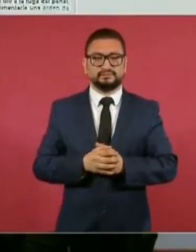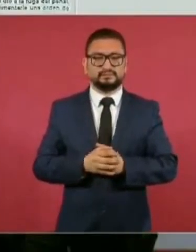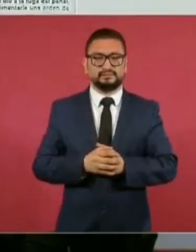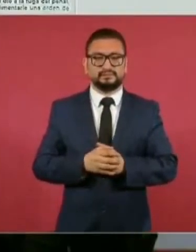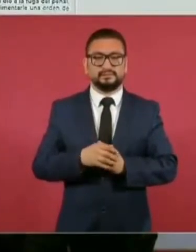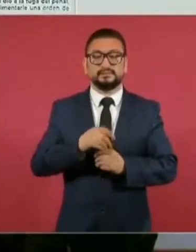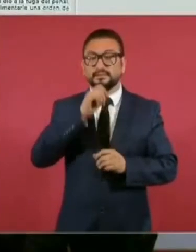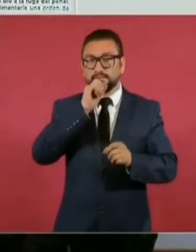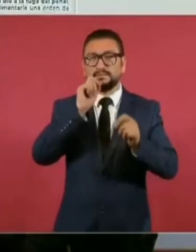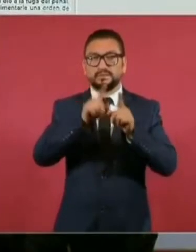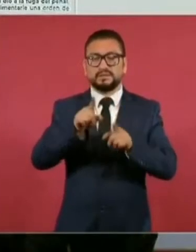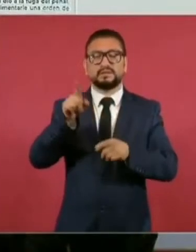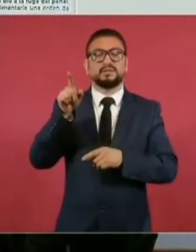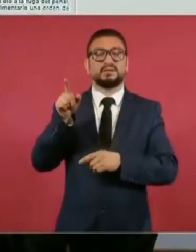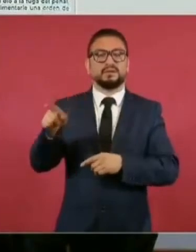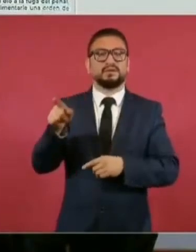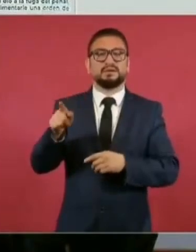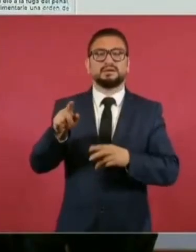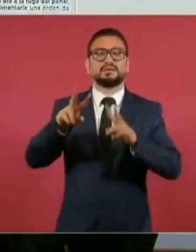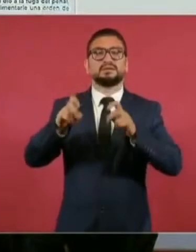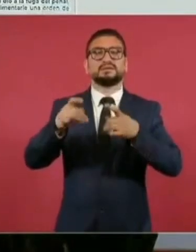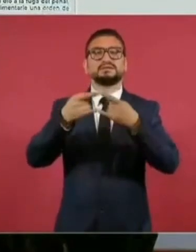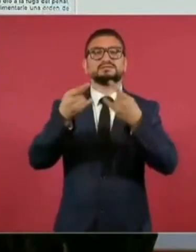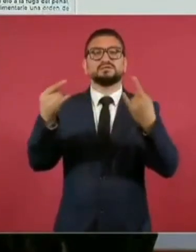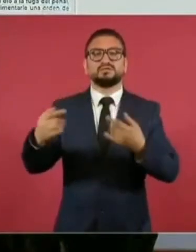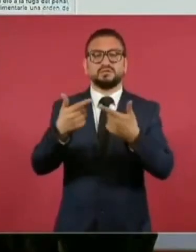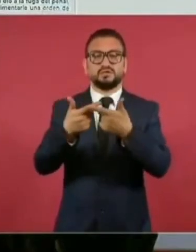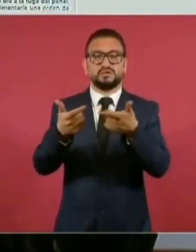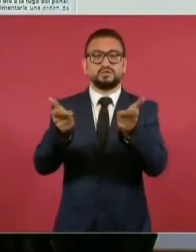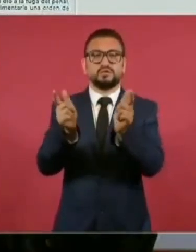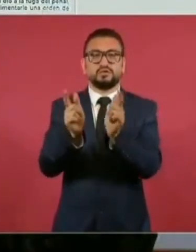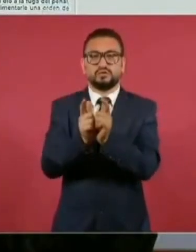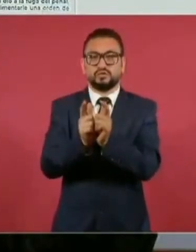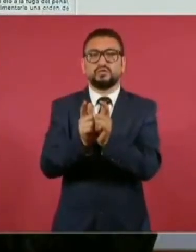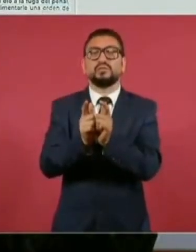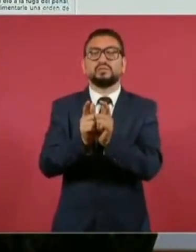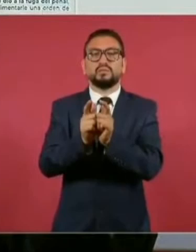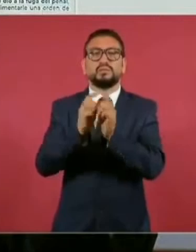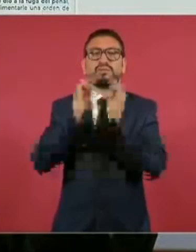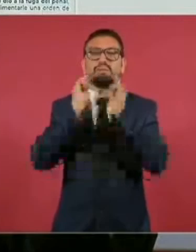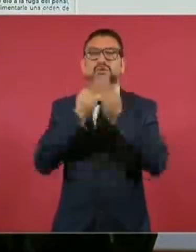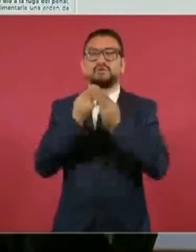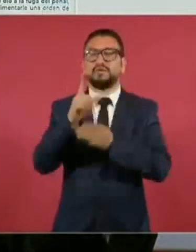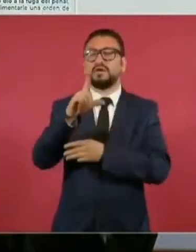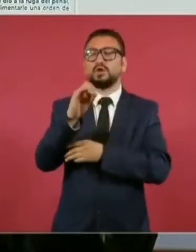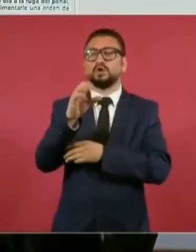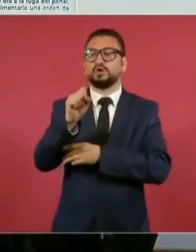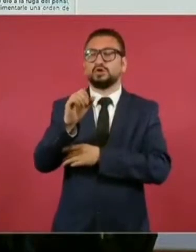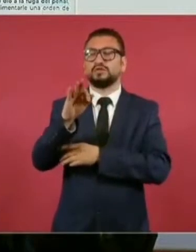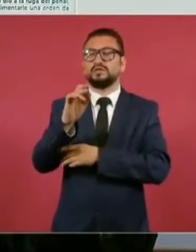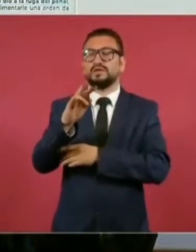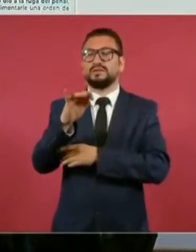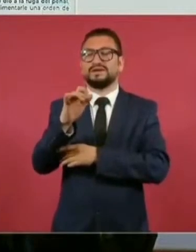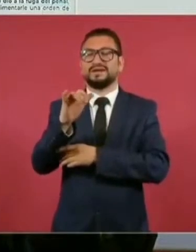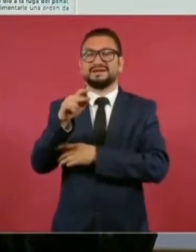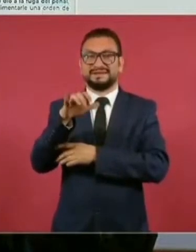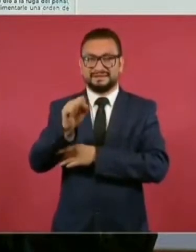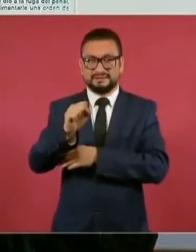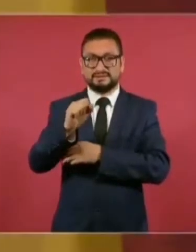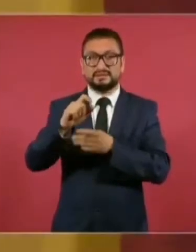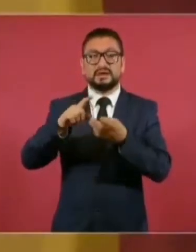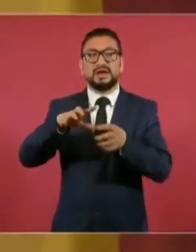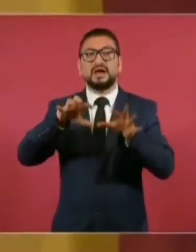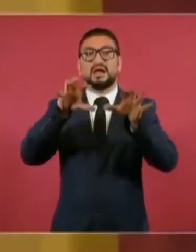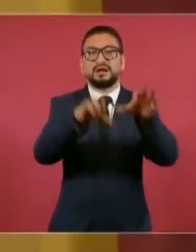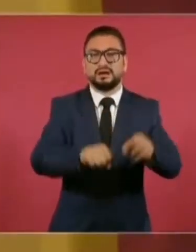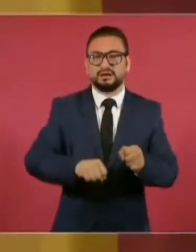También tiene que ver con el grupo delictivo de los Fabianes, detenidos durante un cateo realizado aquí en